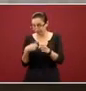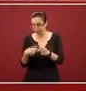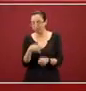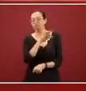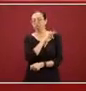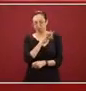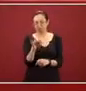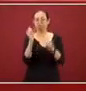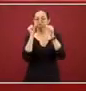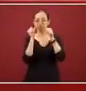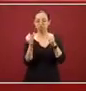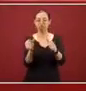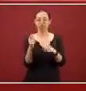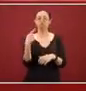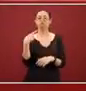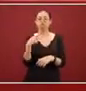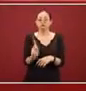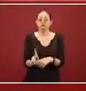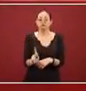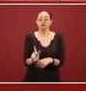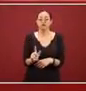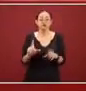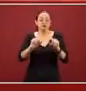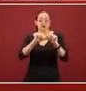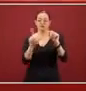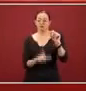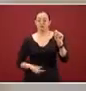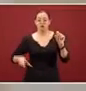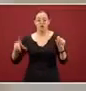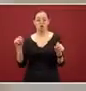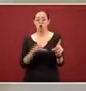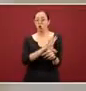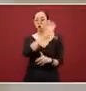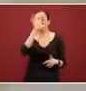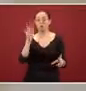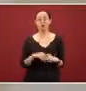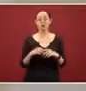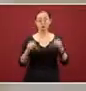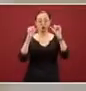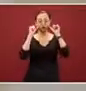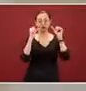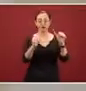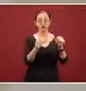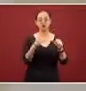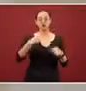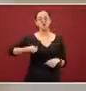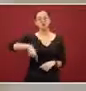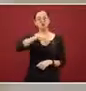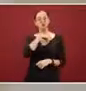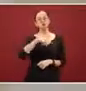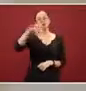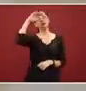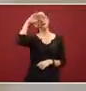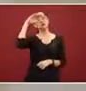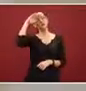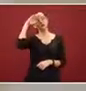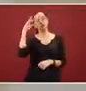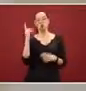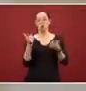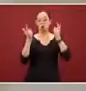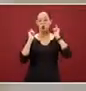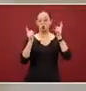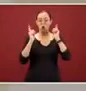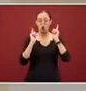estar atendiendo en todo el país. Lo que esperamos es que no se den el